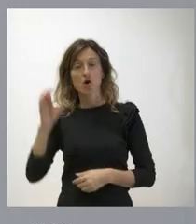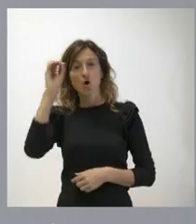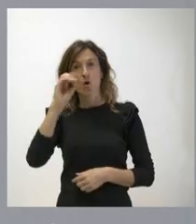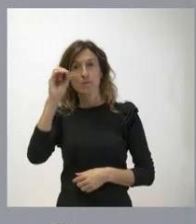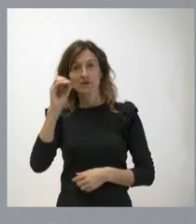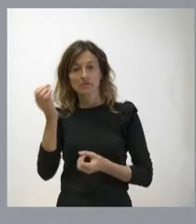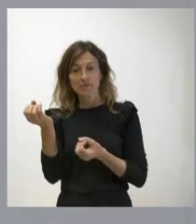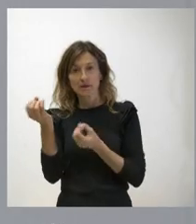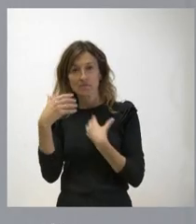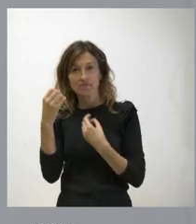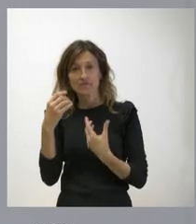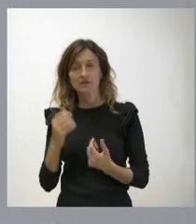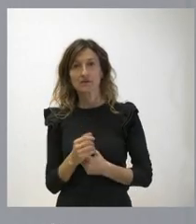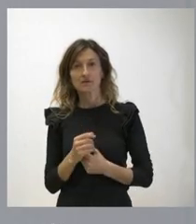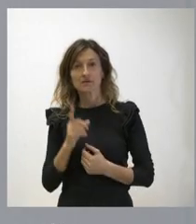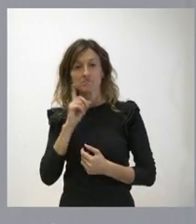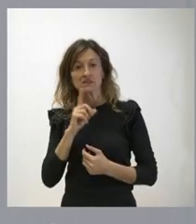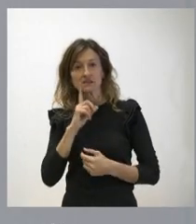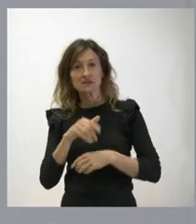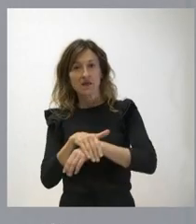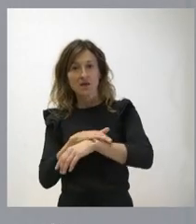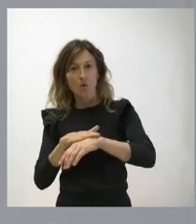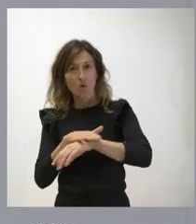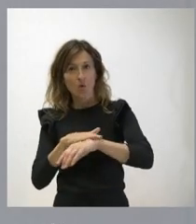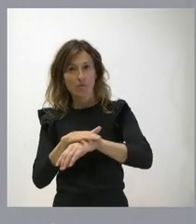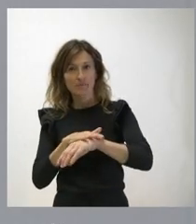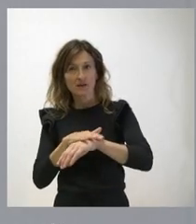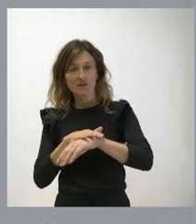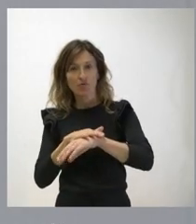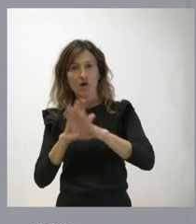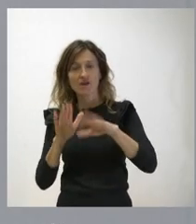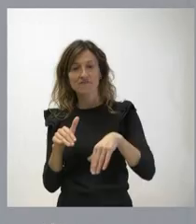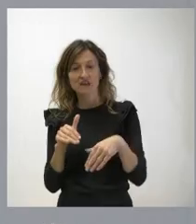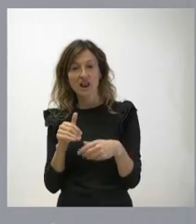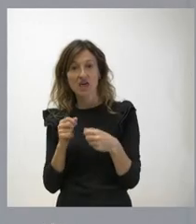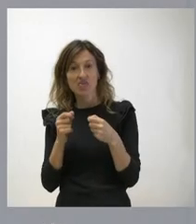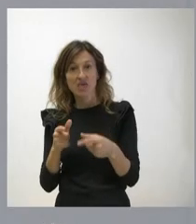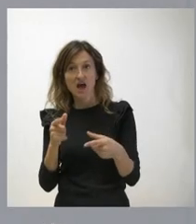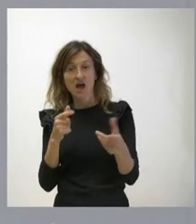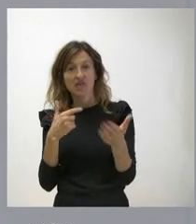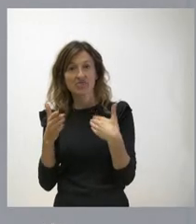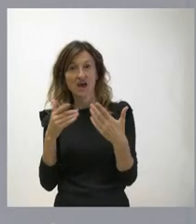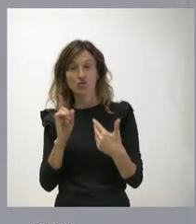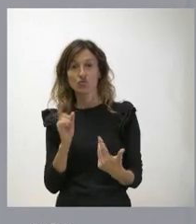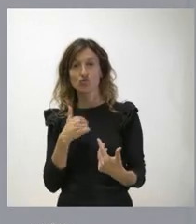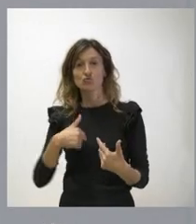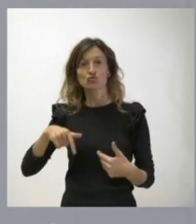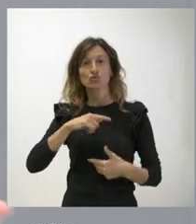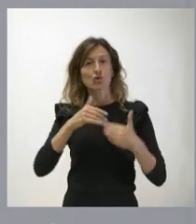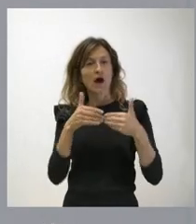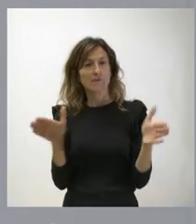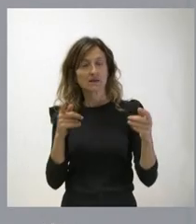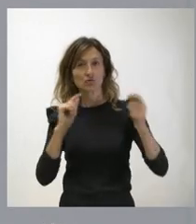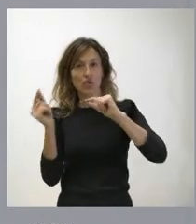informarse los bulos desde el gobierno en nada contribuyen desde esta forma al diálogo pero Nosotros siempre estamos abiertos al diálogo sí que